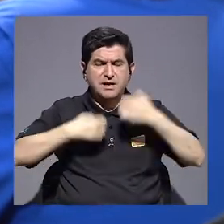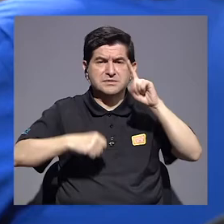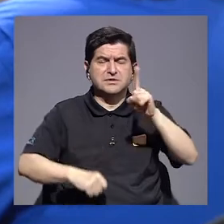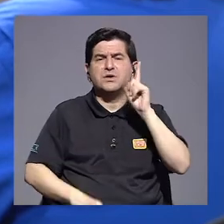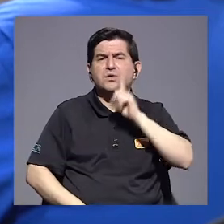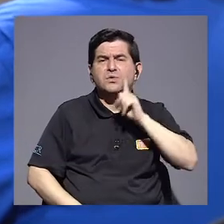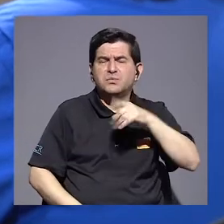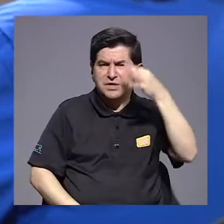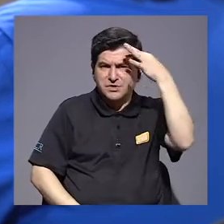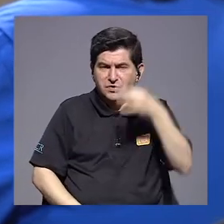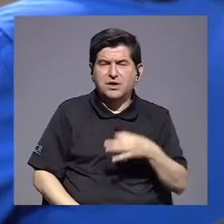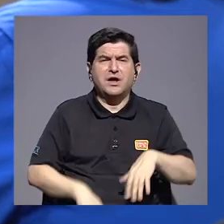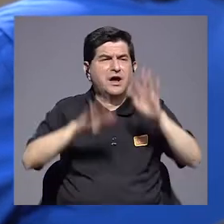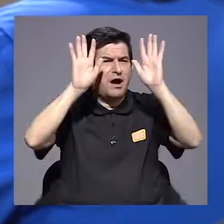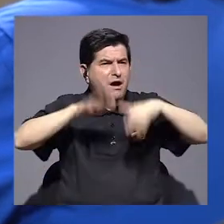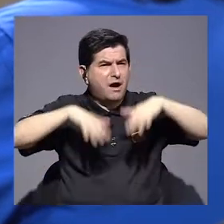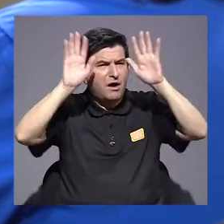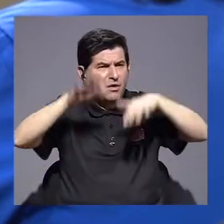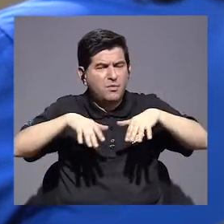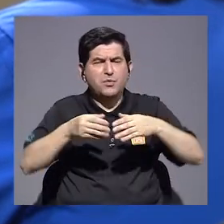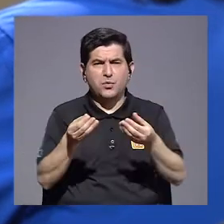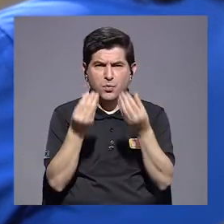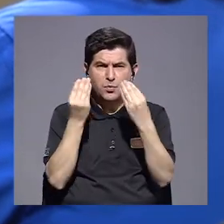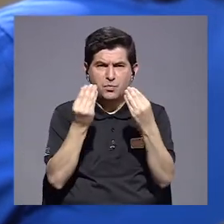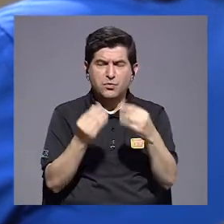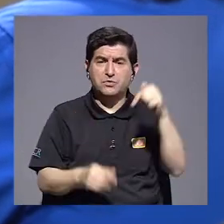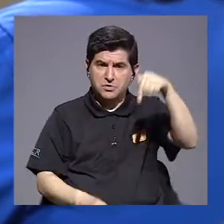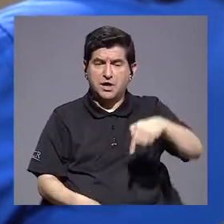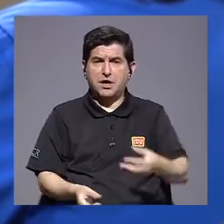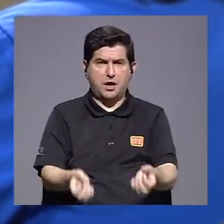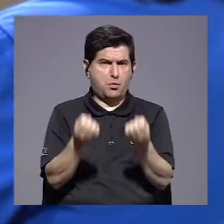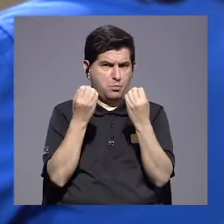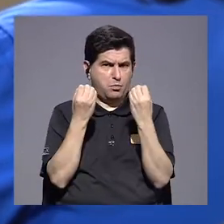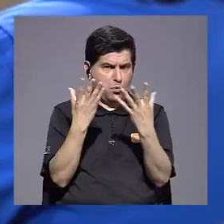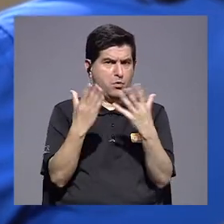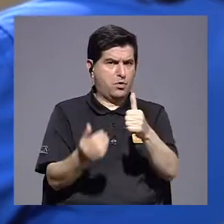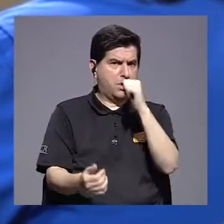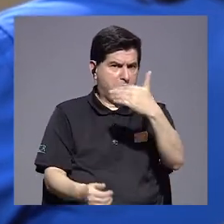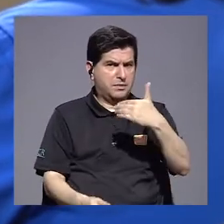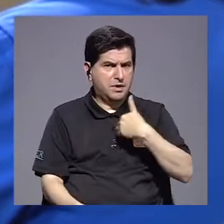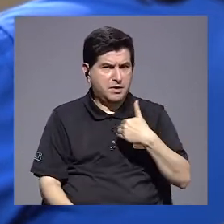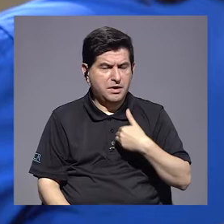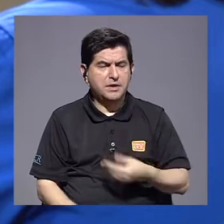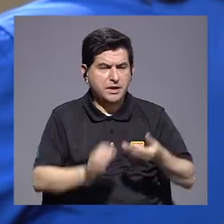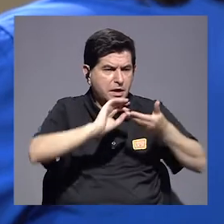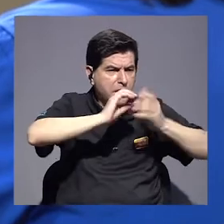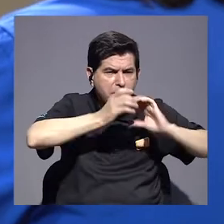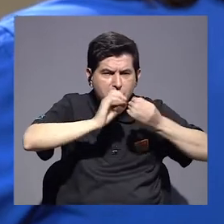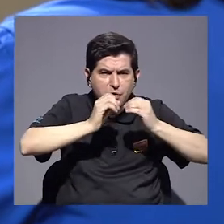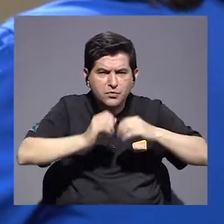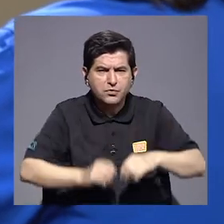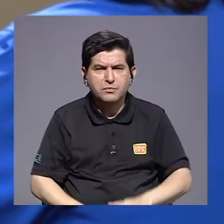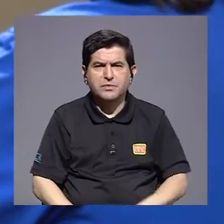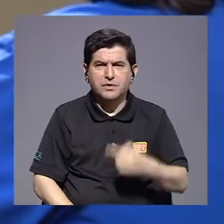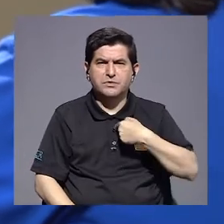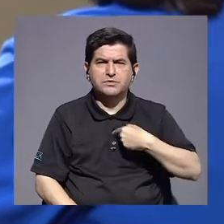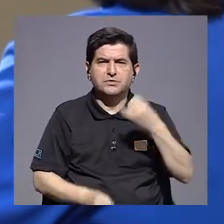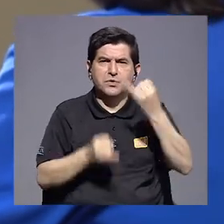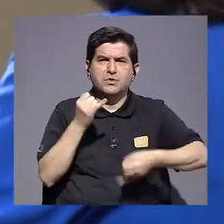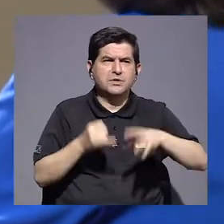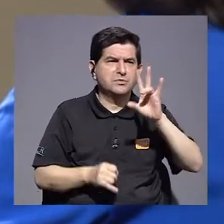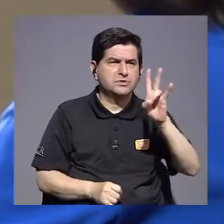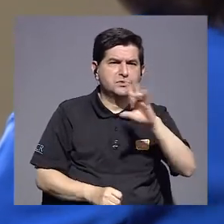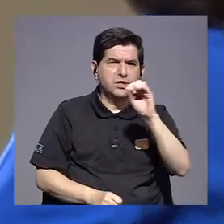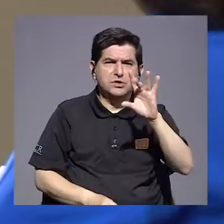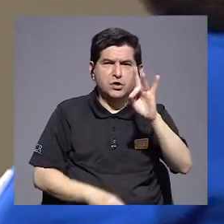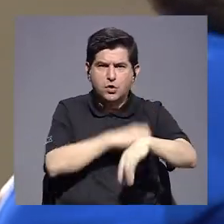que se piensa que como llueve mucho, tenemos mucha agua. En los datos que pude ojear en los últimos